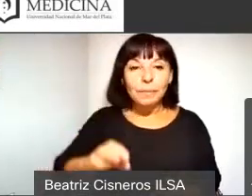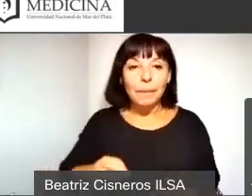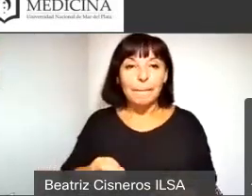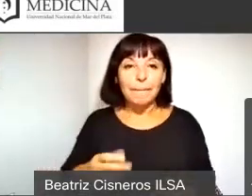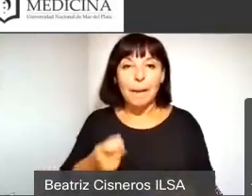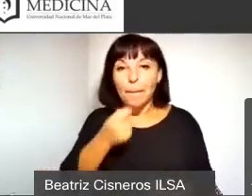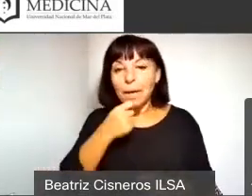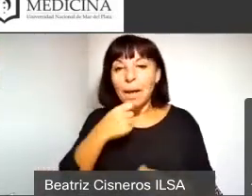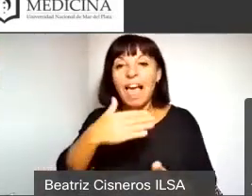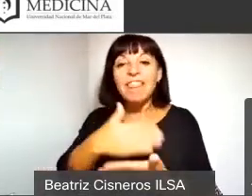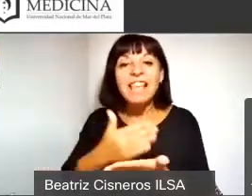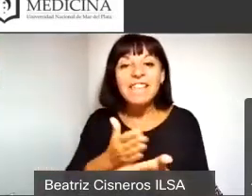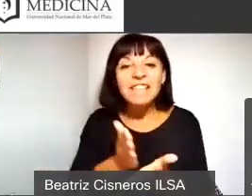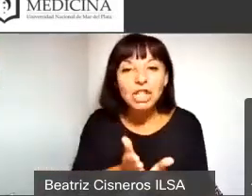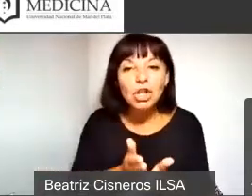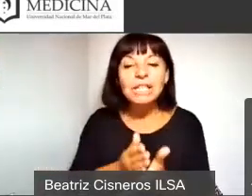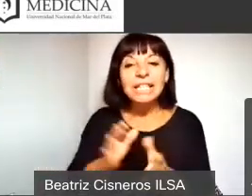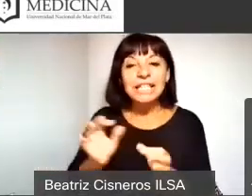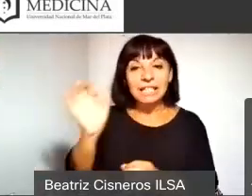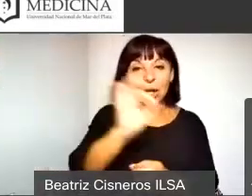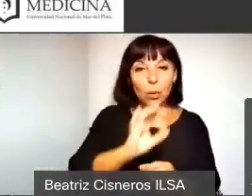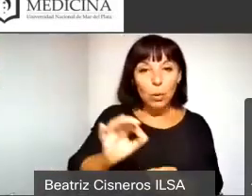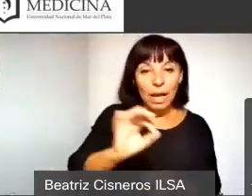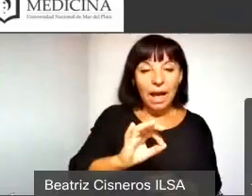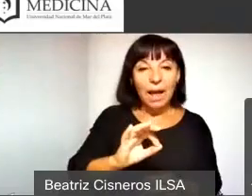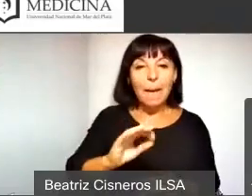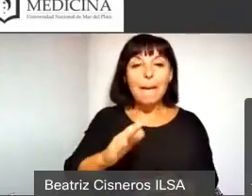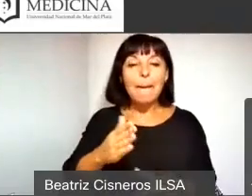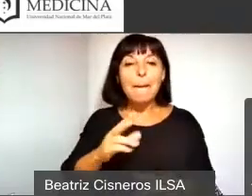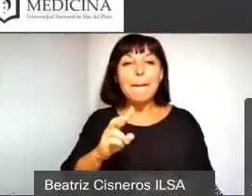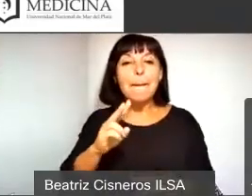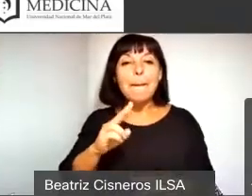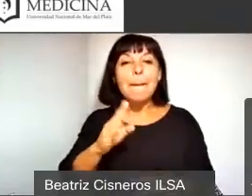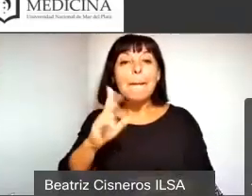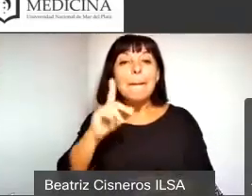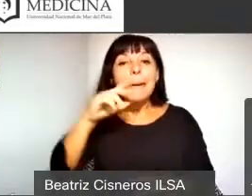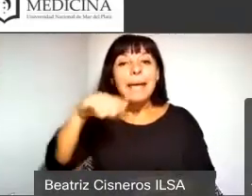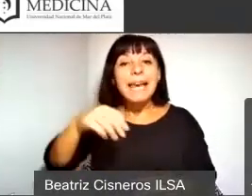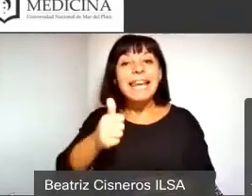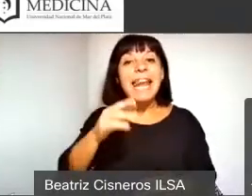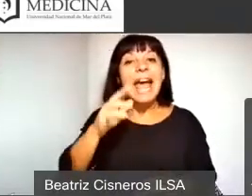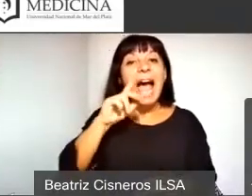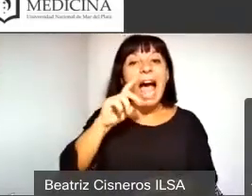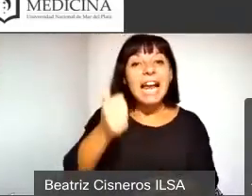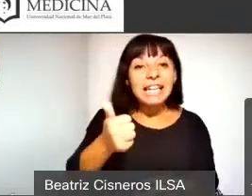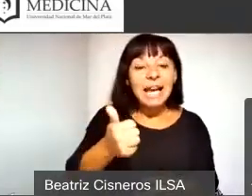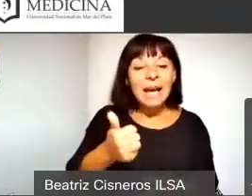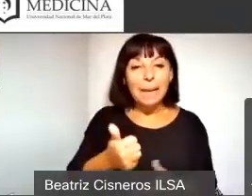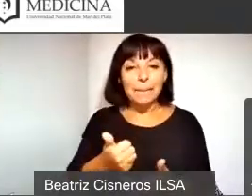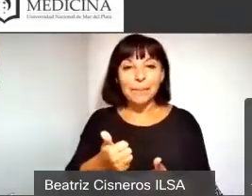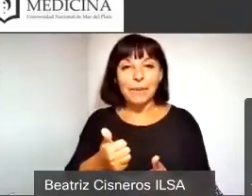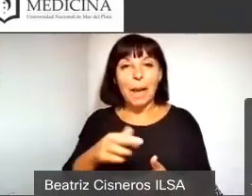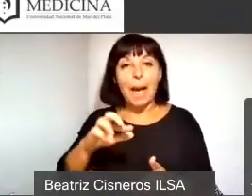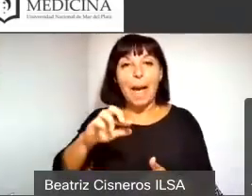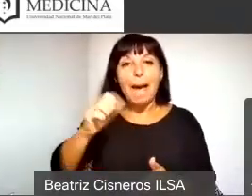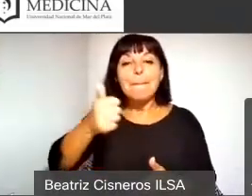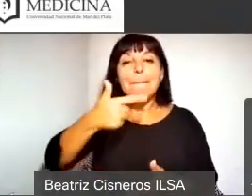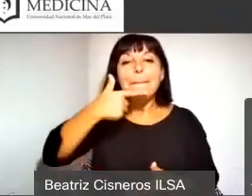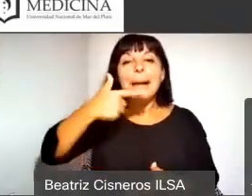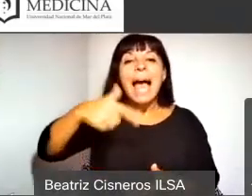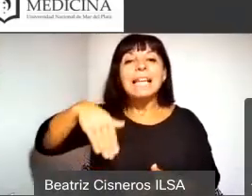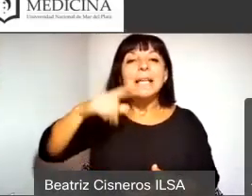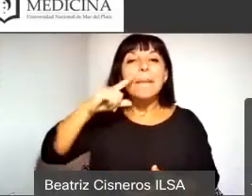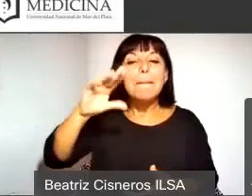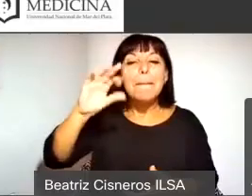división celular que experimentan es la fisión binaria, que otorga muy poca variabilidad genética, pero los plásmidos tendrían la función de